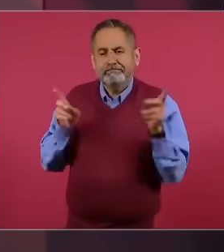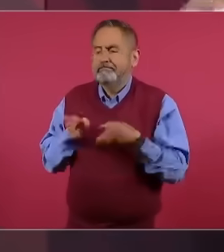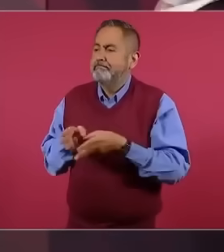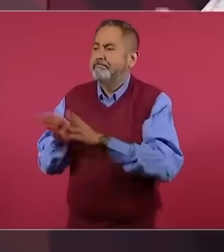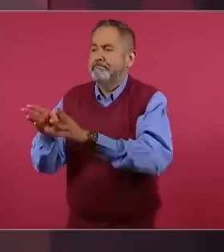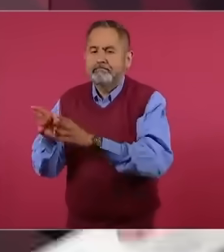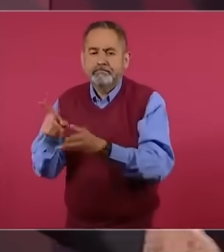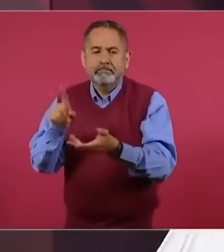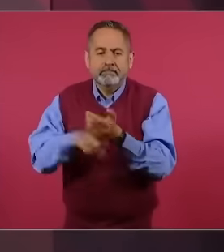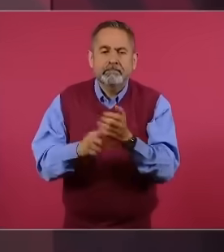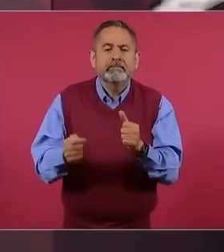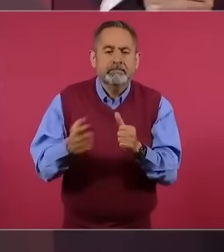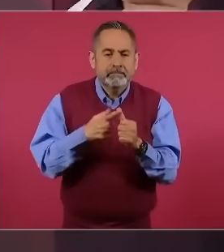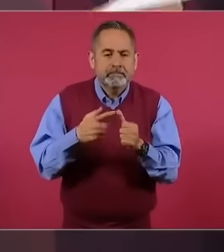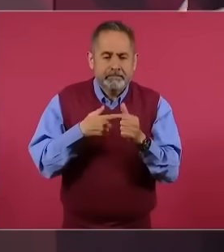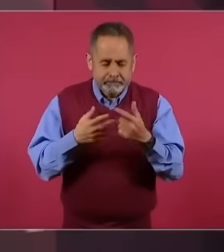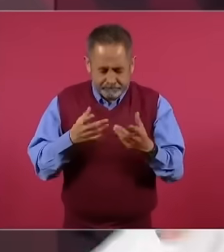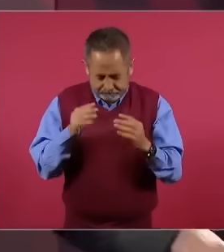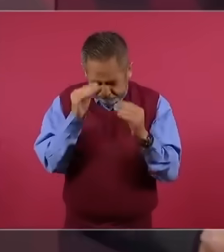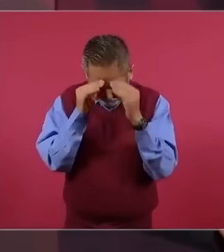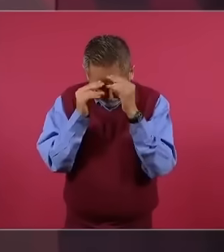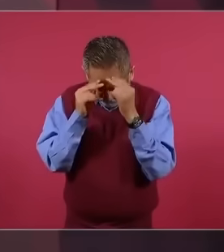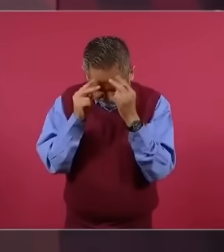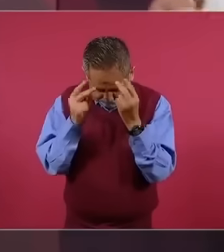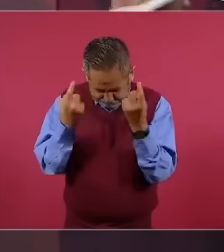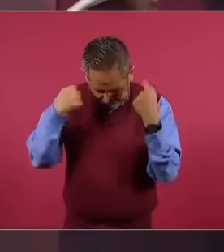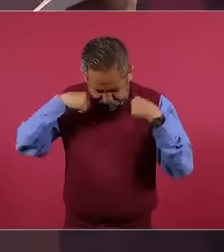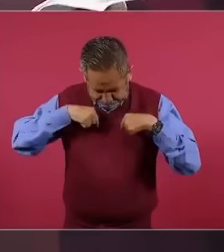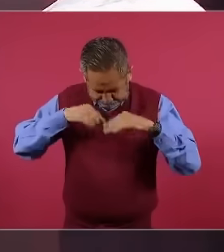voy a hacer una reflexión profunda